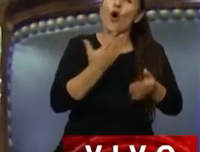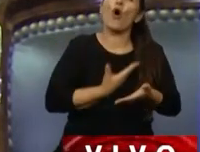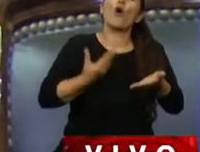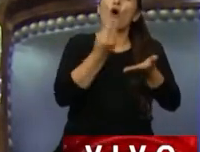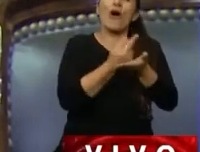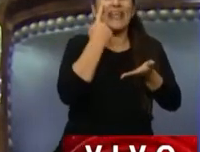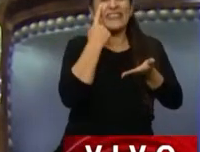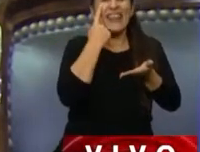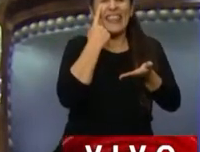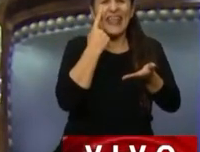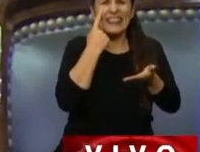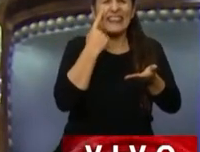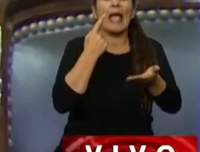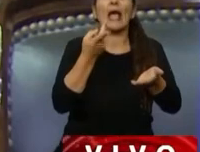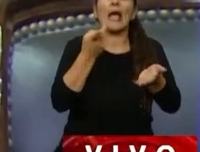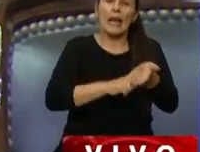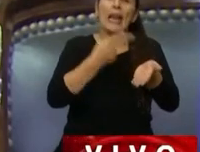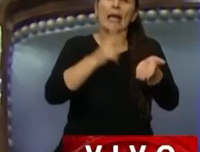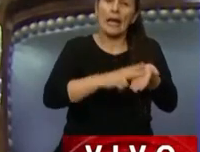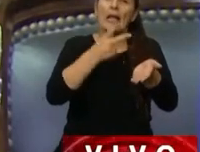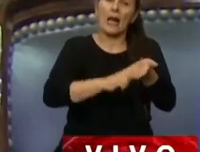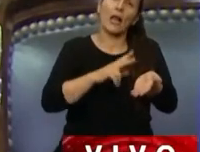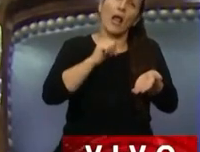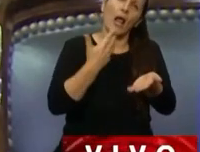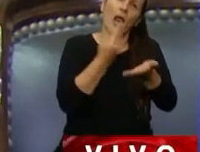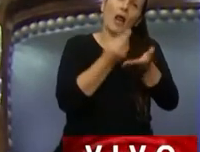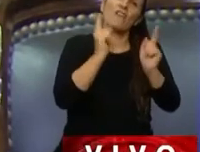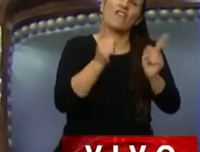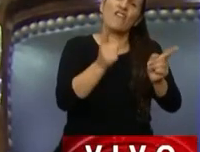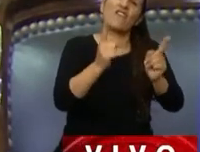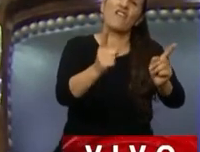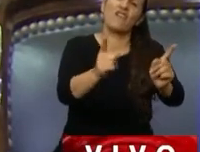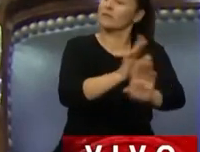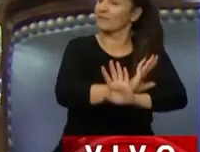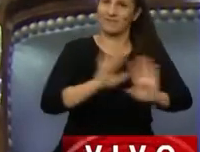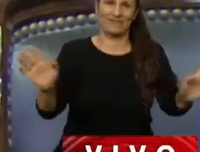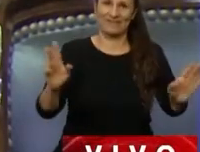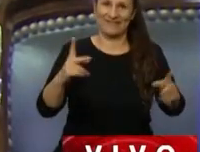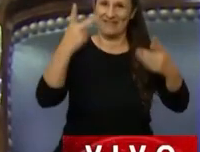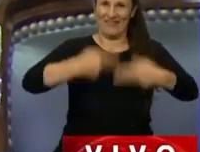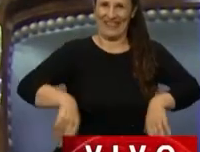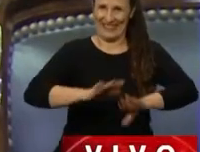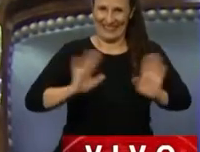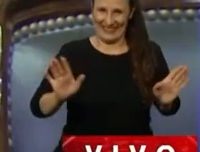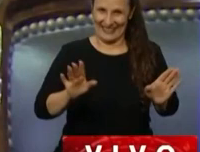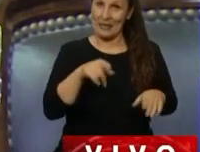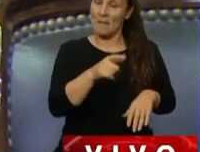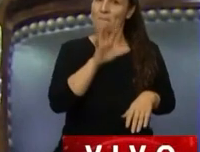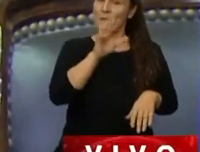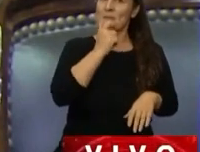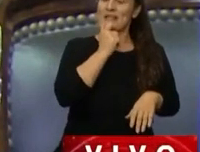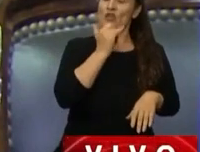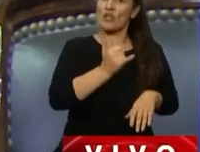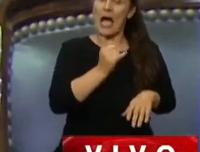de los intendentes. Mendoza se caracteriza por su fortaleza institucional, por el respeto a sus instituciones, y